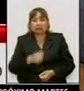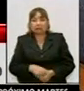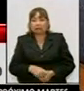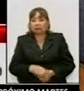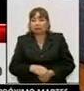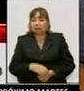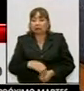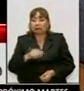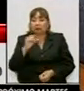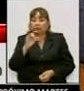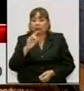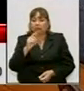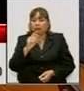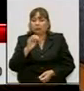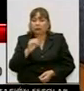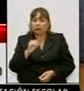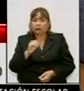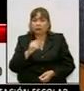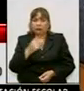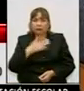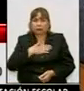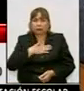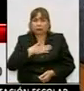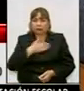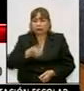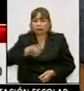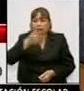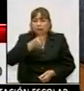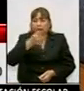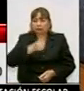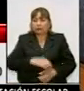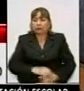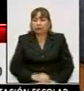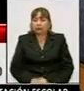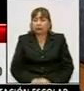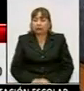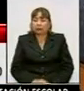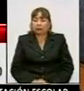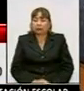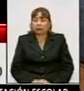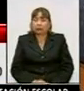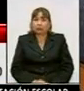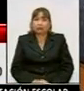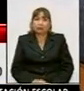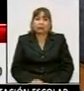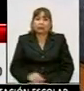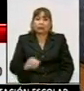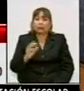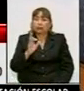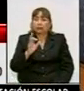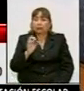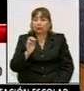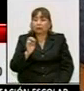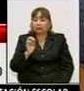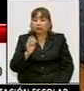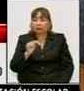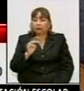Alvarado Gutiérrez? Luis Alvarado Gutiérrez fue mi gerente general. ¿Y Fernando Enrique Gordillo Tordoya?